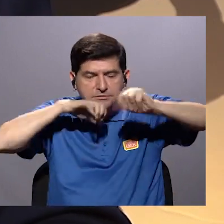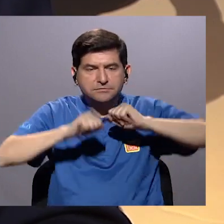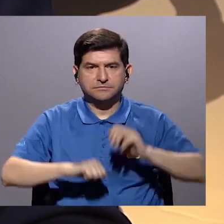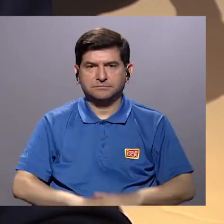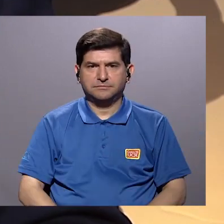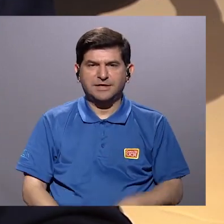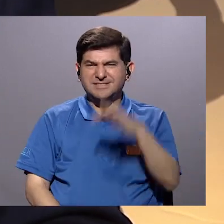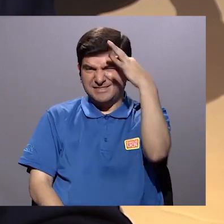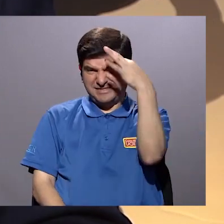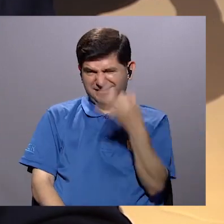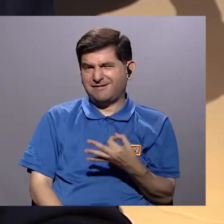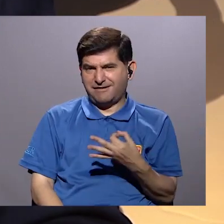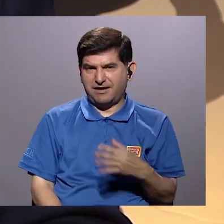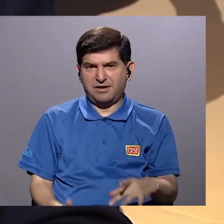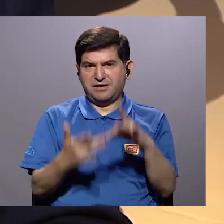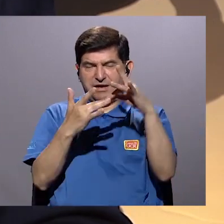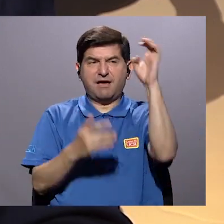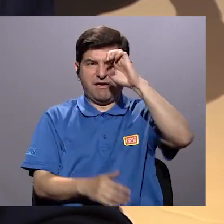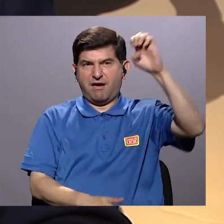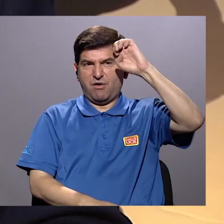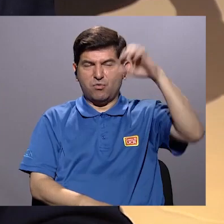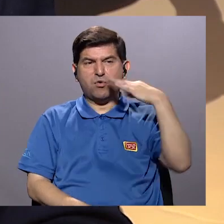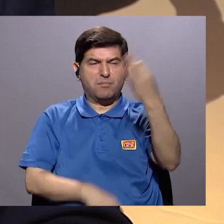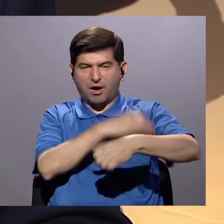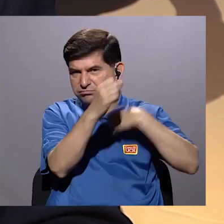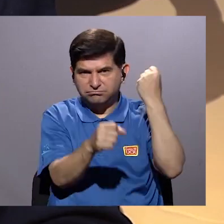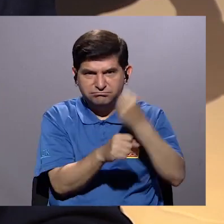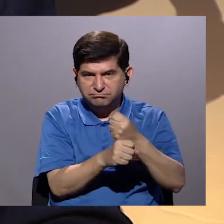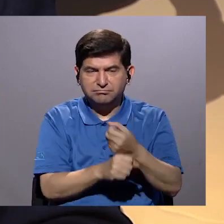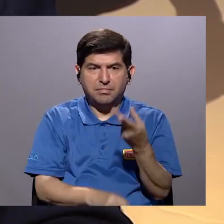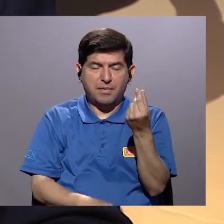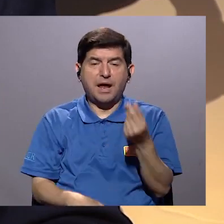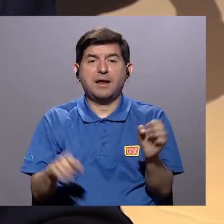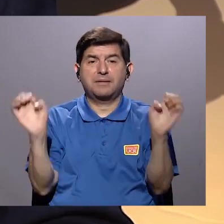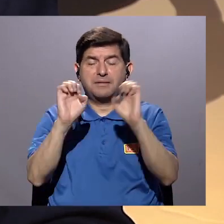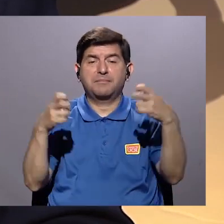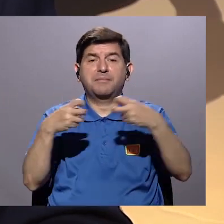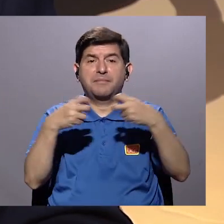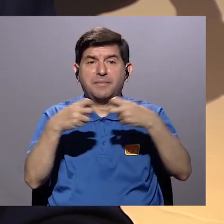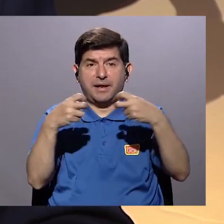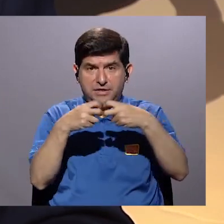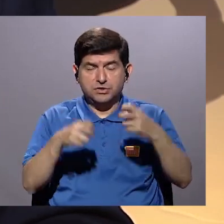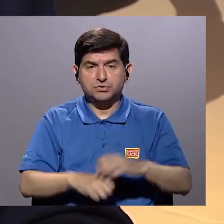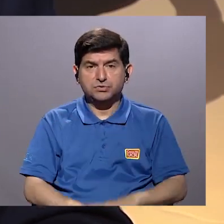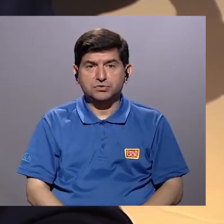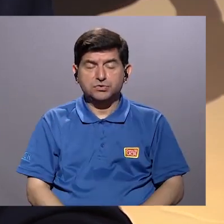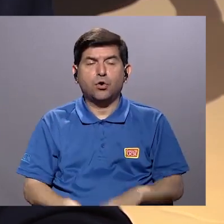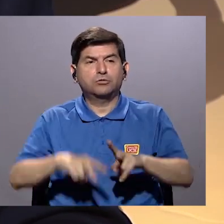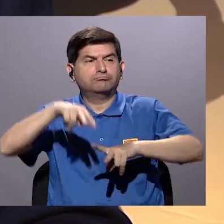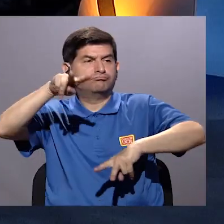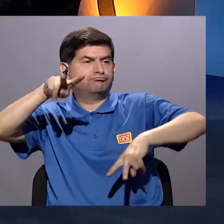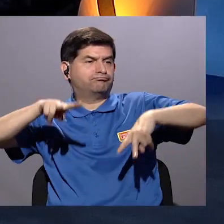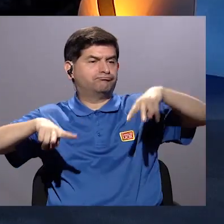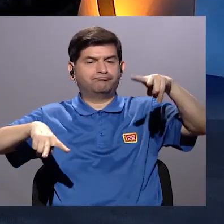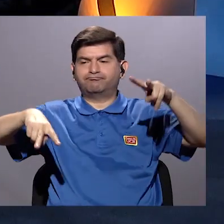Se prevé, en particular en Europa, que en los próximos años el precio de la energía eléctrica va a ser un precio que va a ir variando en el